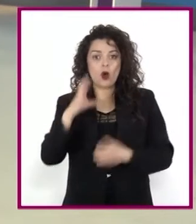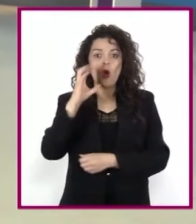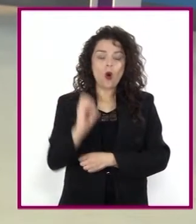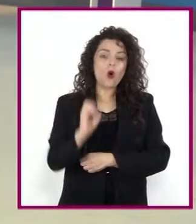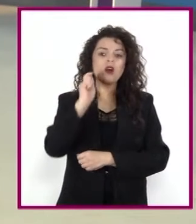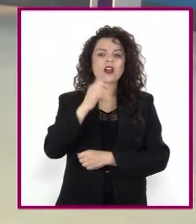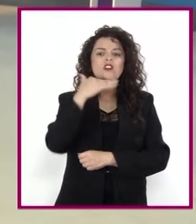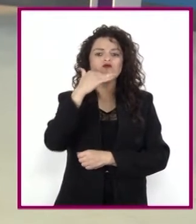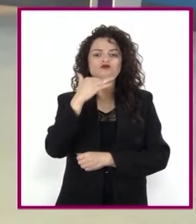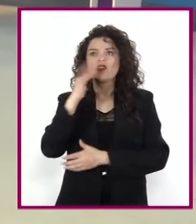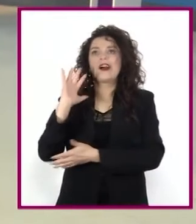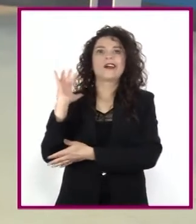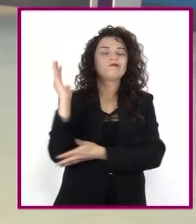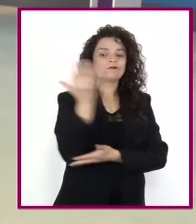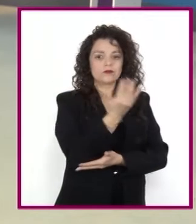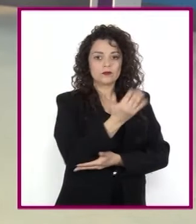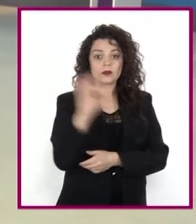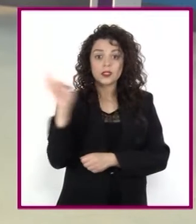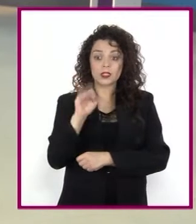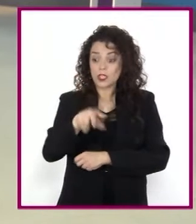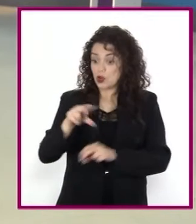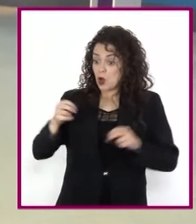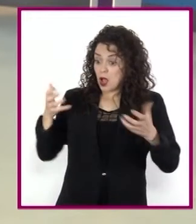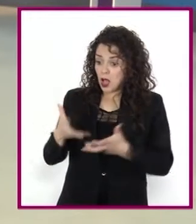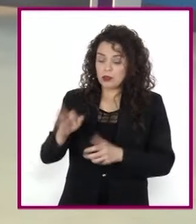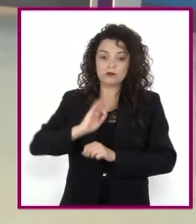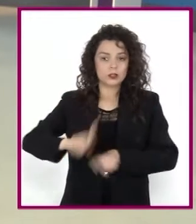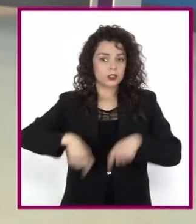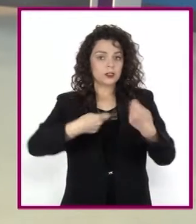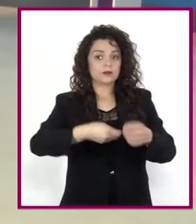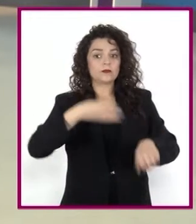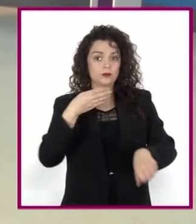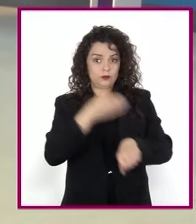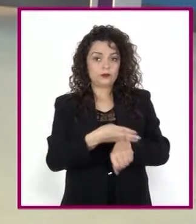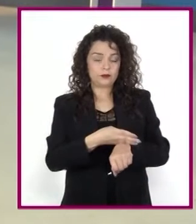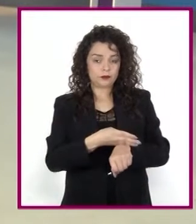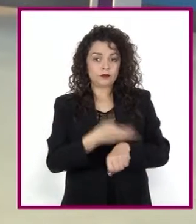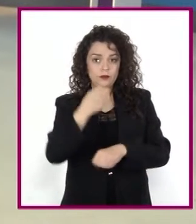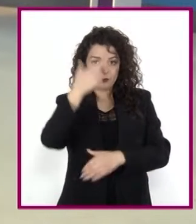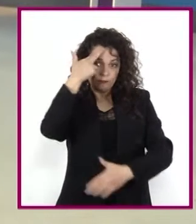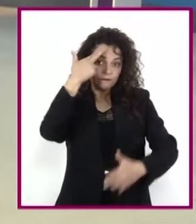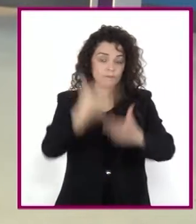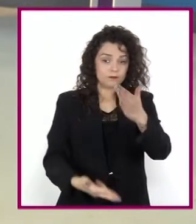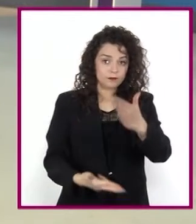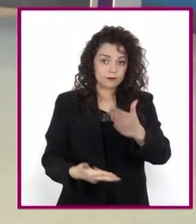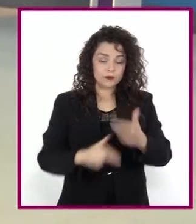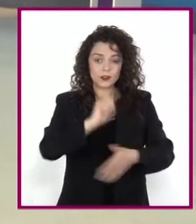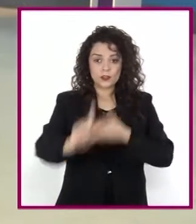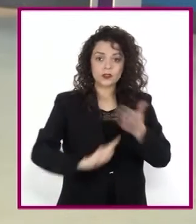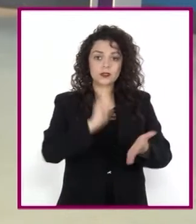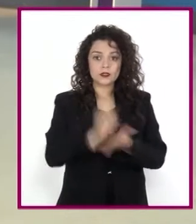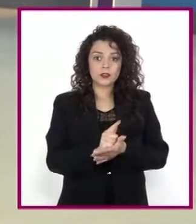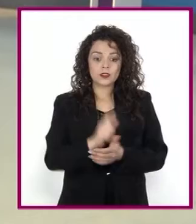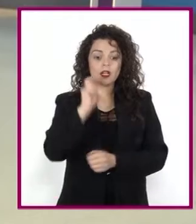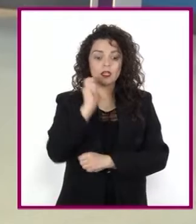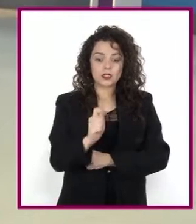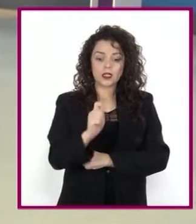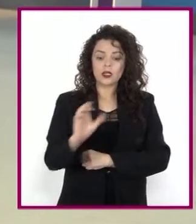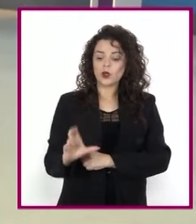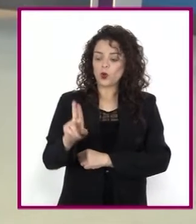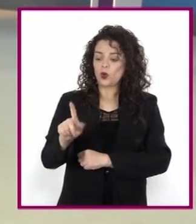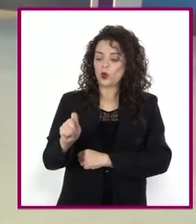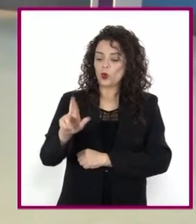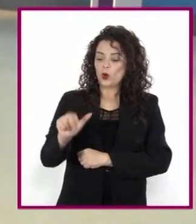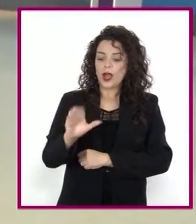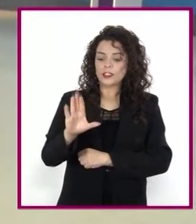ambiente. Y en caso de no hacerlo, podrán multarnos por haber cometido una infracción a la Ley de Cultura Cívica de la